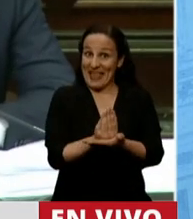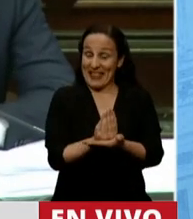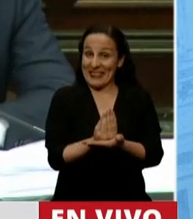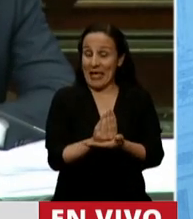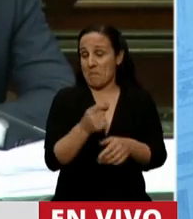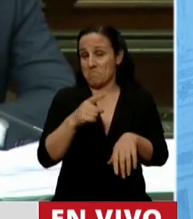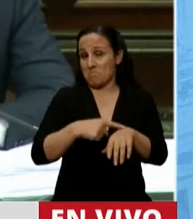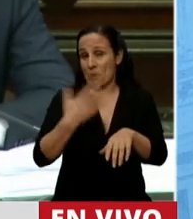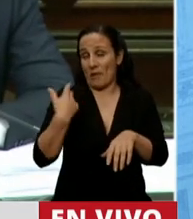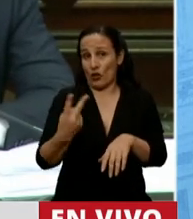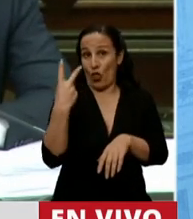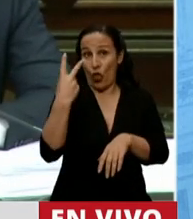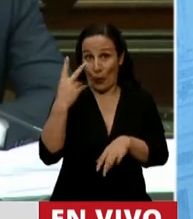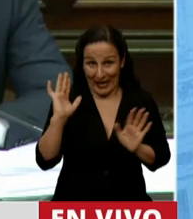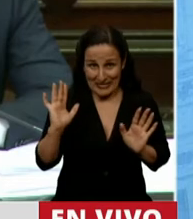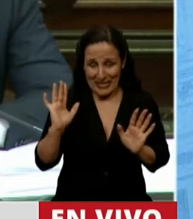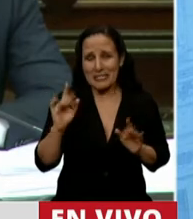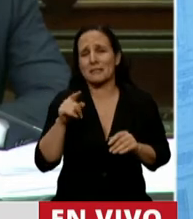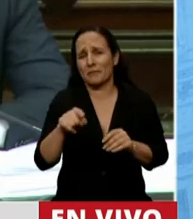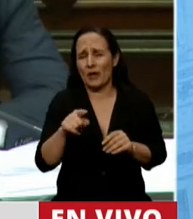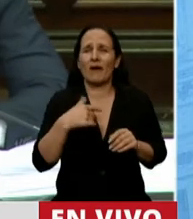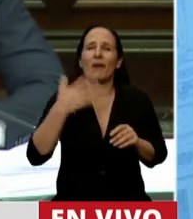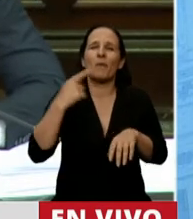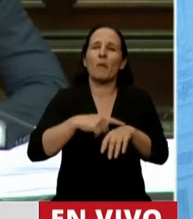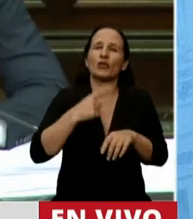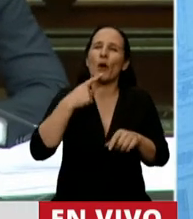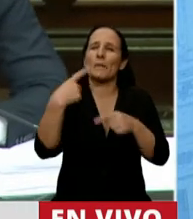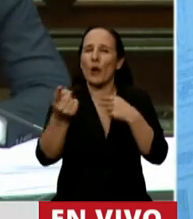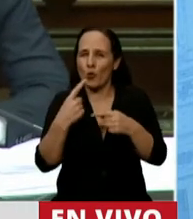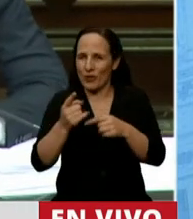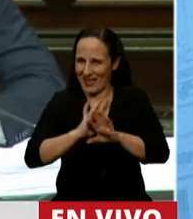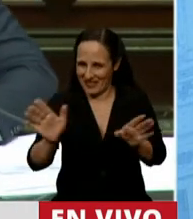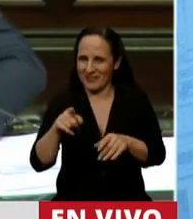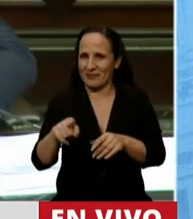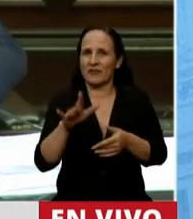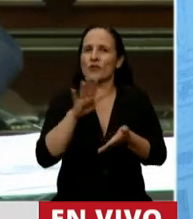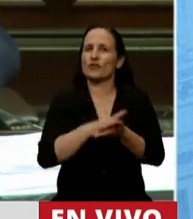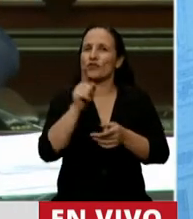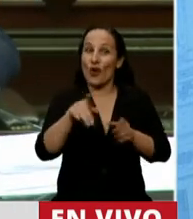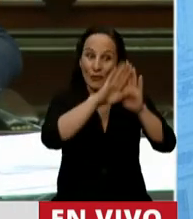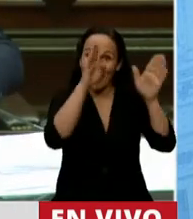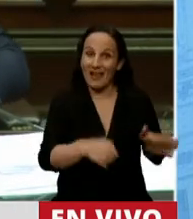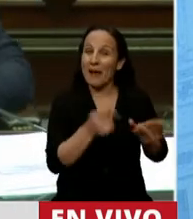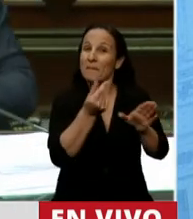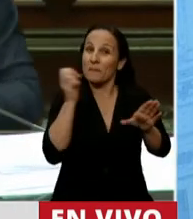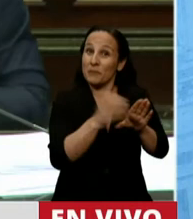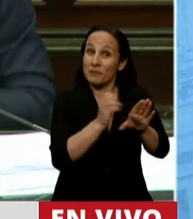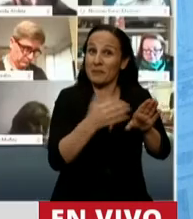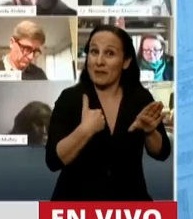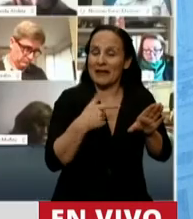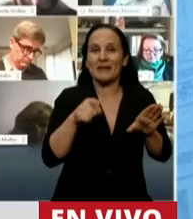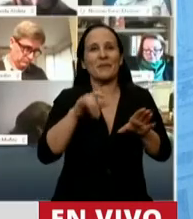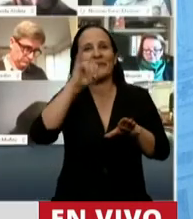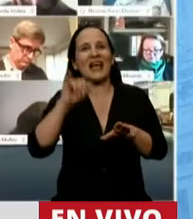oportunidades distintas, y tiene que ver con las preguntas que le hice, sobre todo con una que la Procuración del Tesoro, a mi modo de ver, el doctor